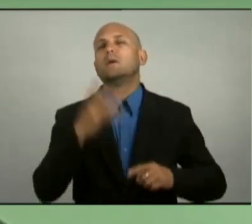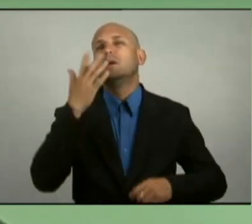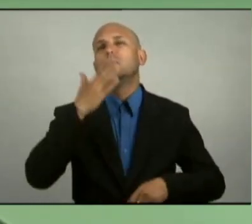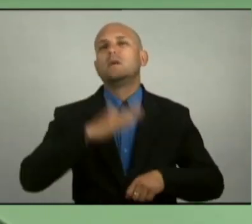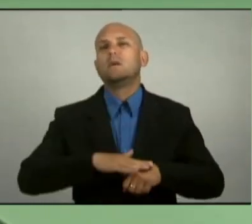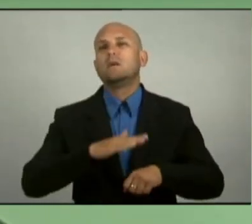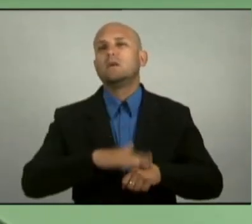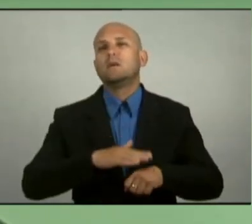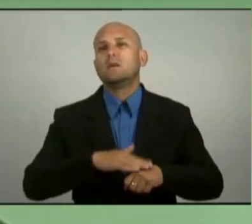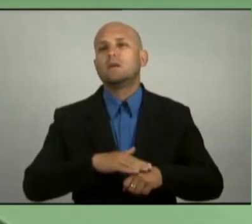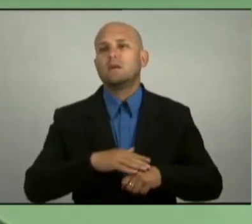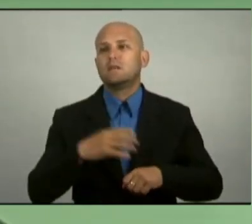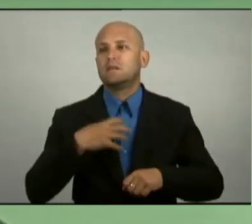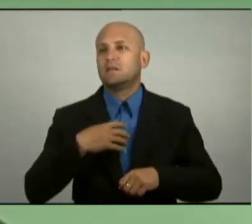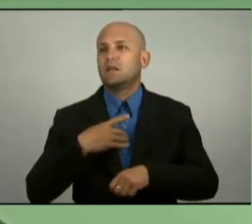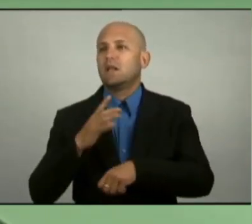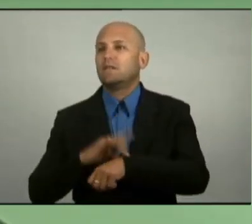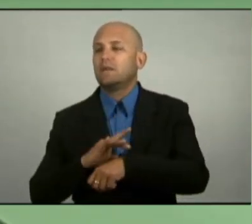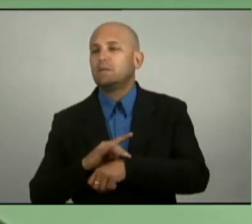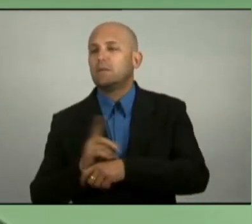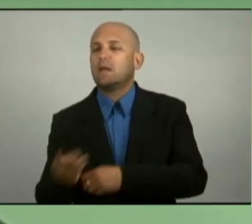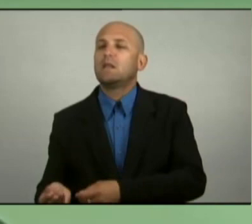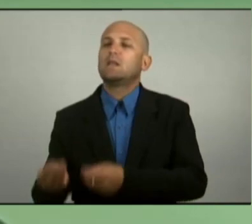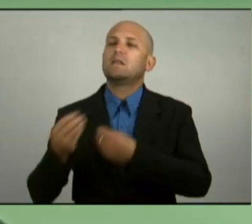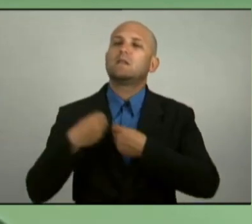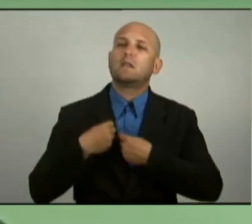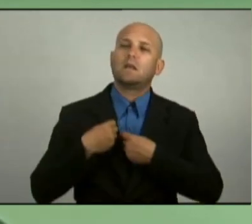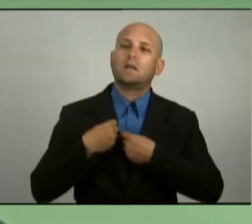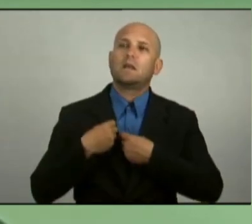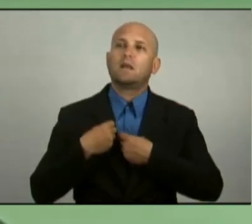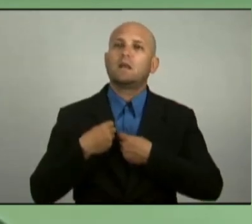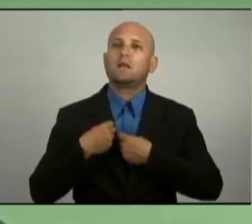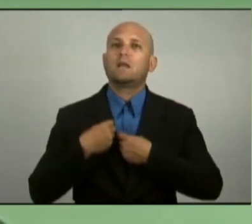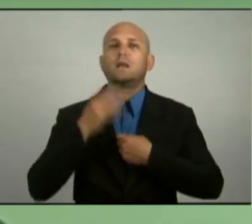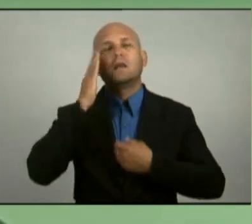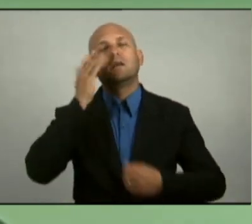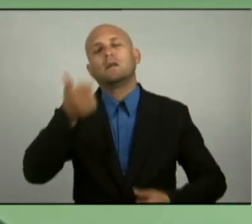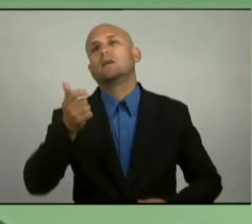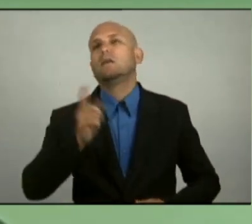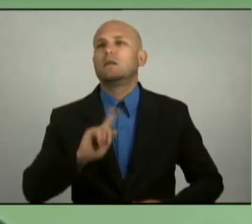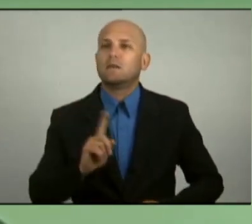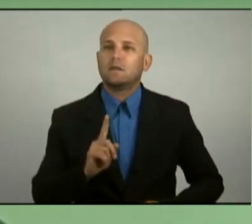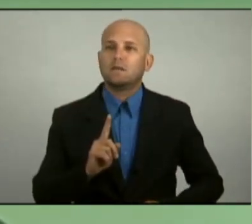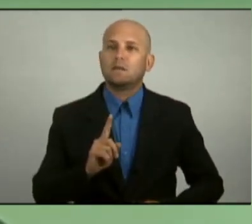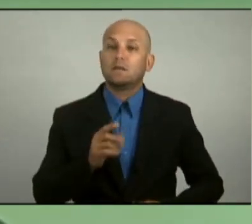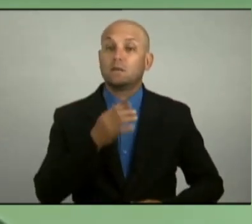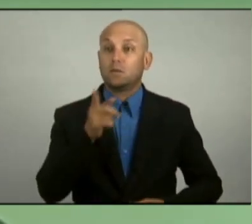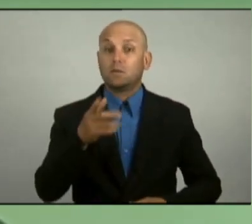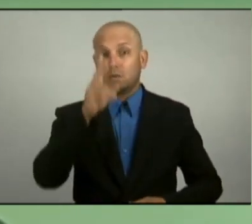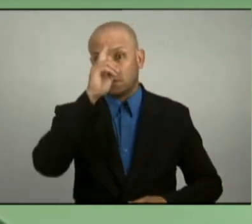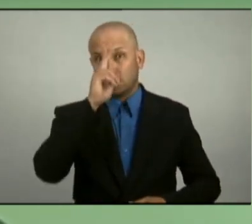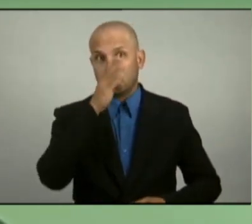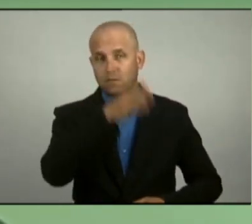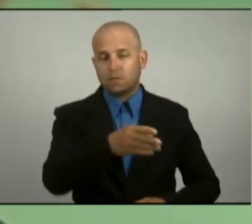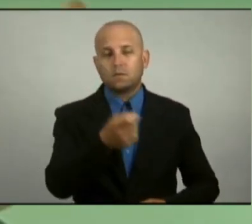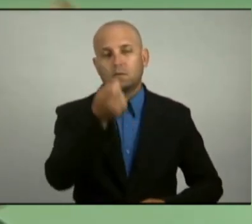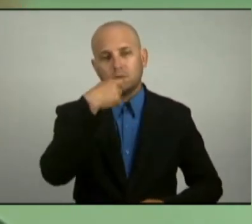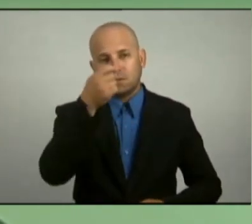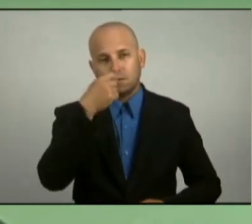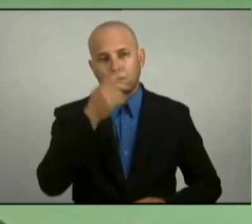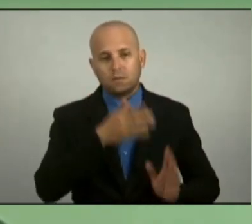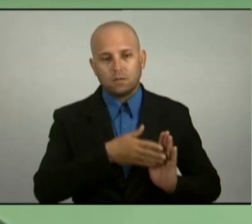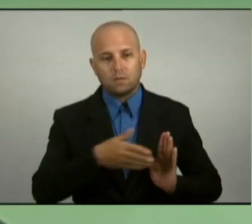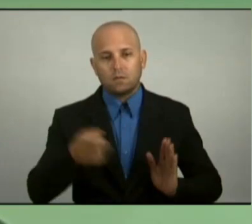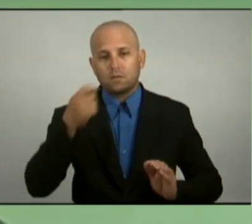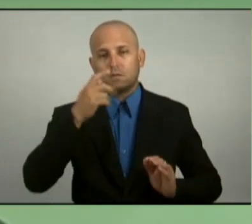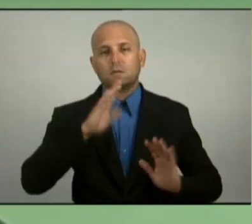sin no es la enfermedad médica que está mal controlada a veces solamente con hacer el tratamiento médico se resuelve